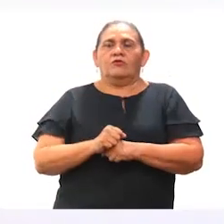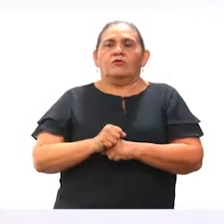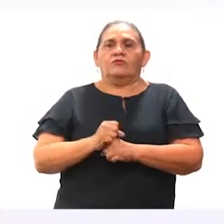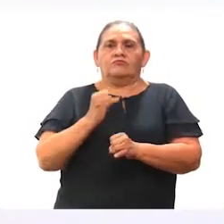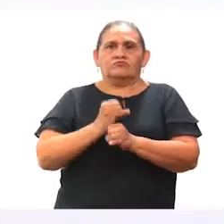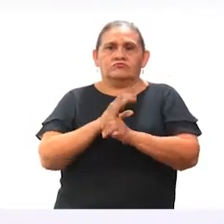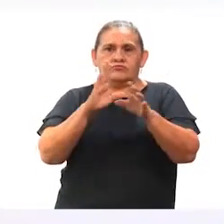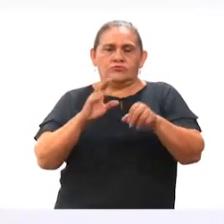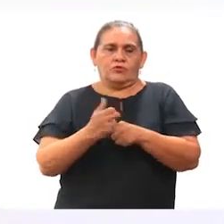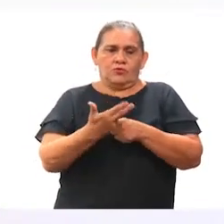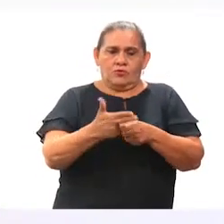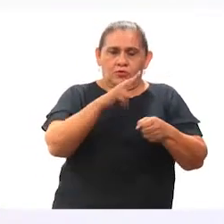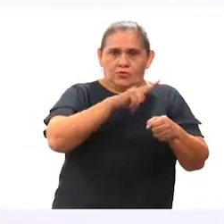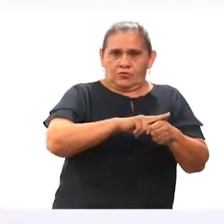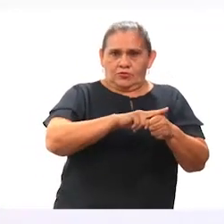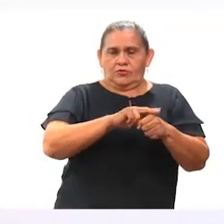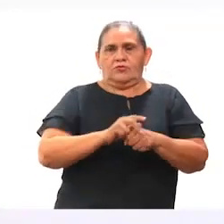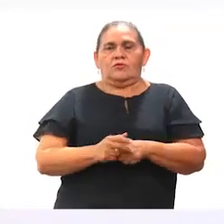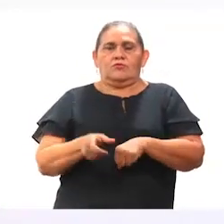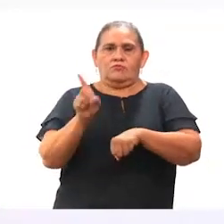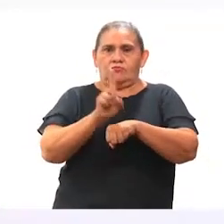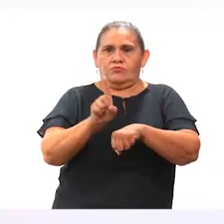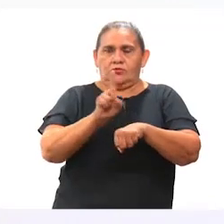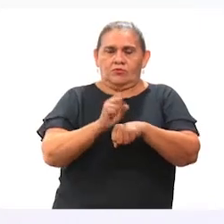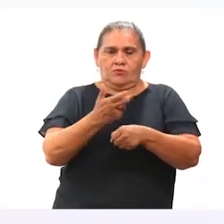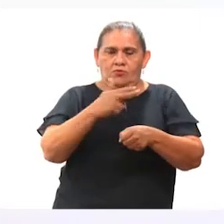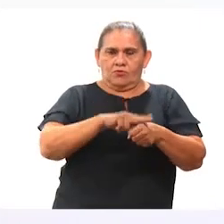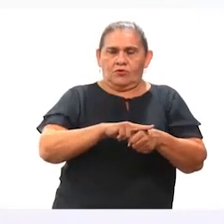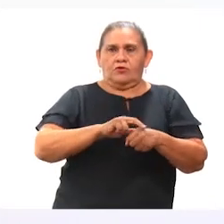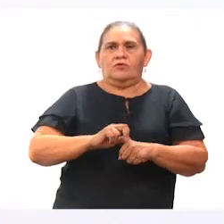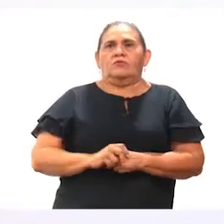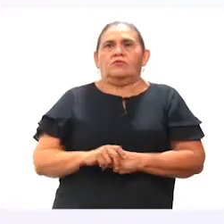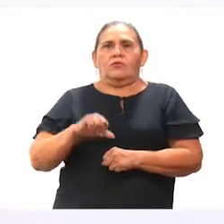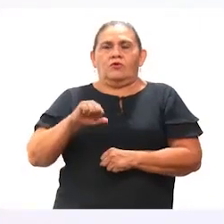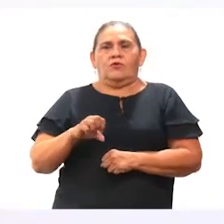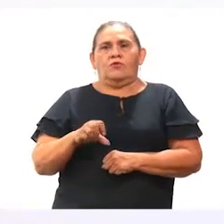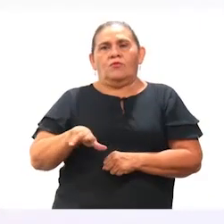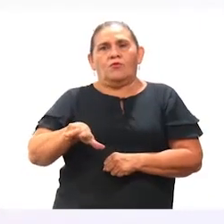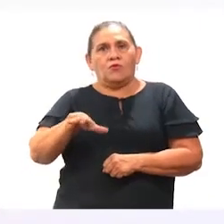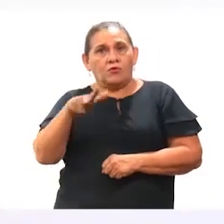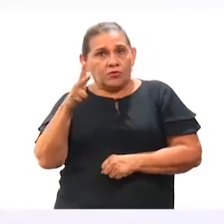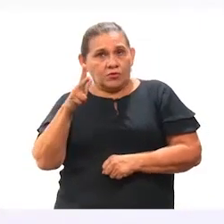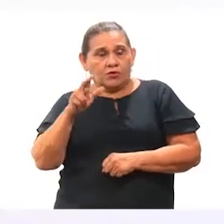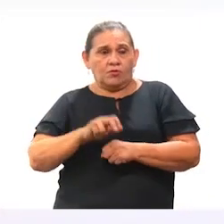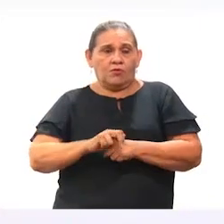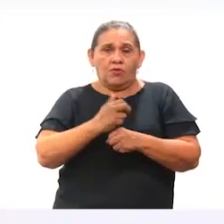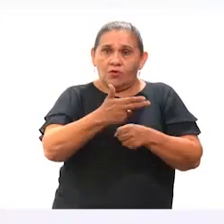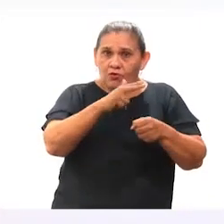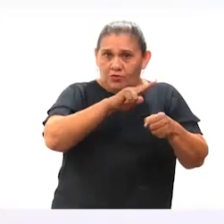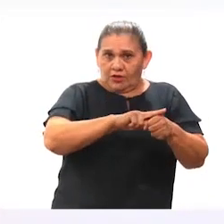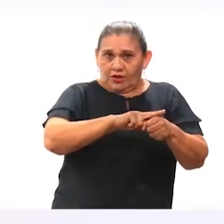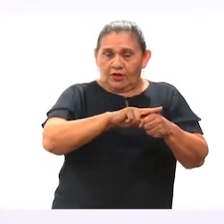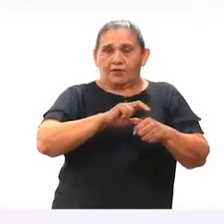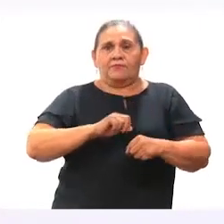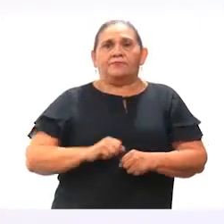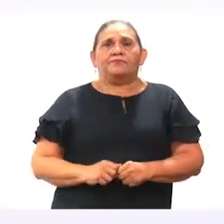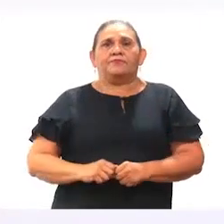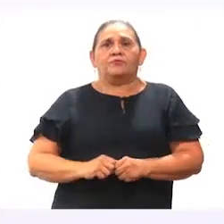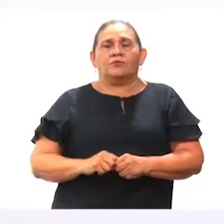son la ocupación hospitalaria y los ingresos diarios. El día de hoy tenemos 13 pacientes en hospitales públicos.